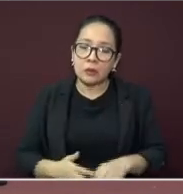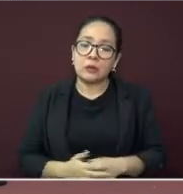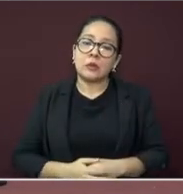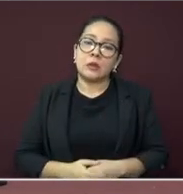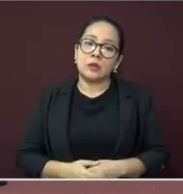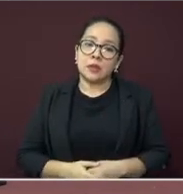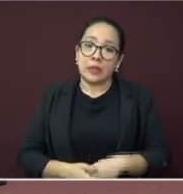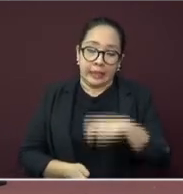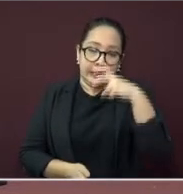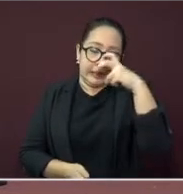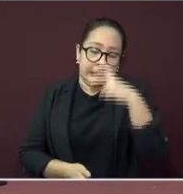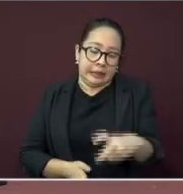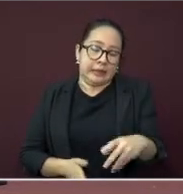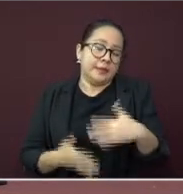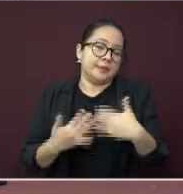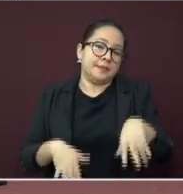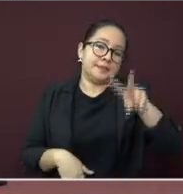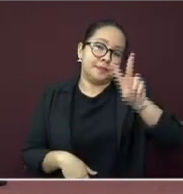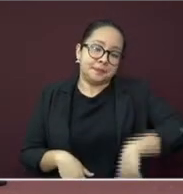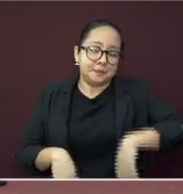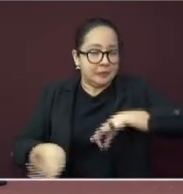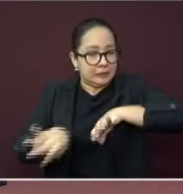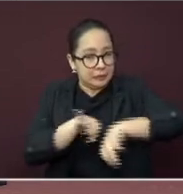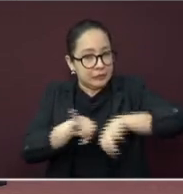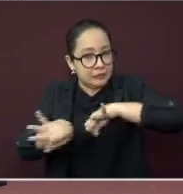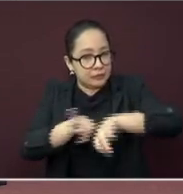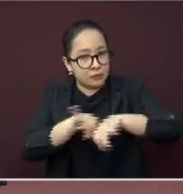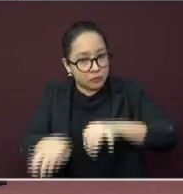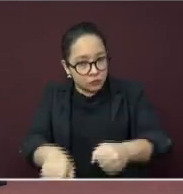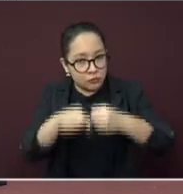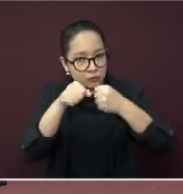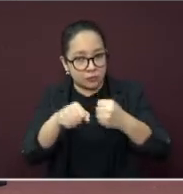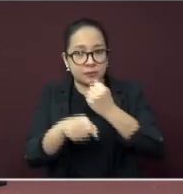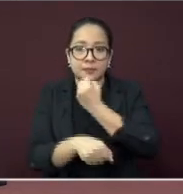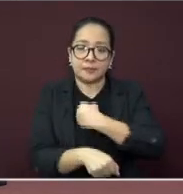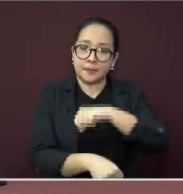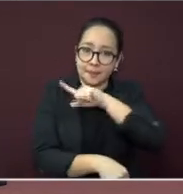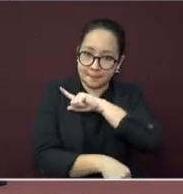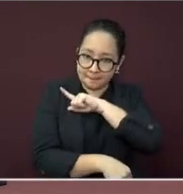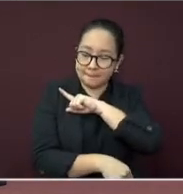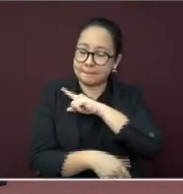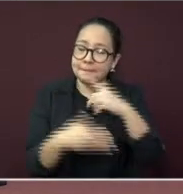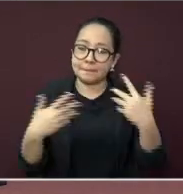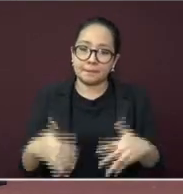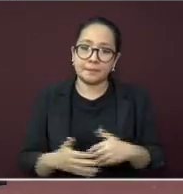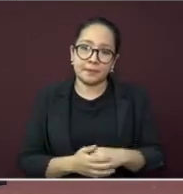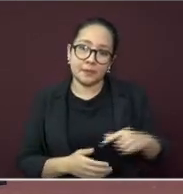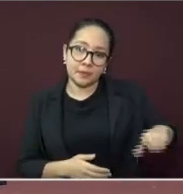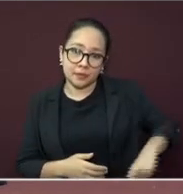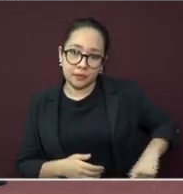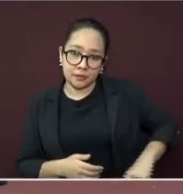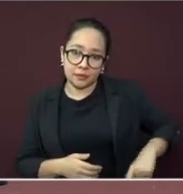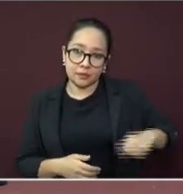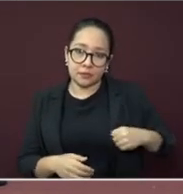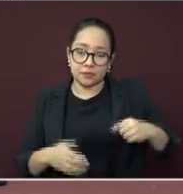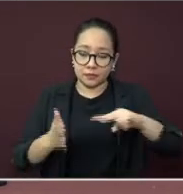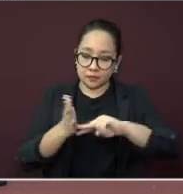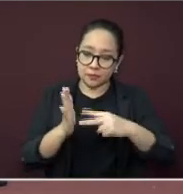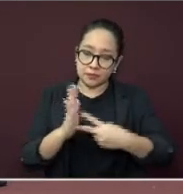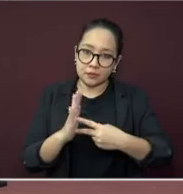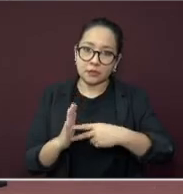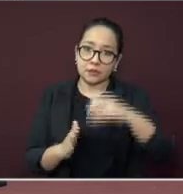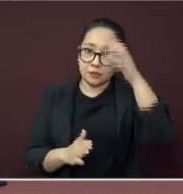del gran trabajo del enorme trabajo en materia de salud que el gobierno del ingeniero cuitláhuac